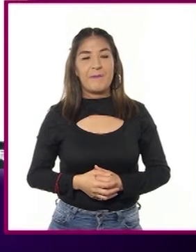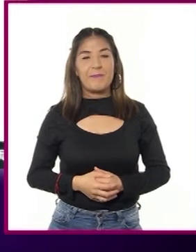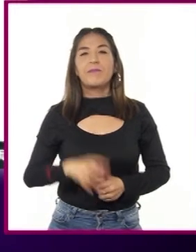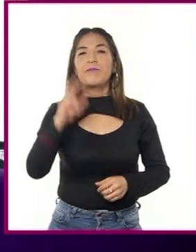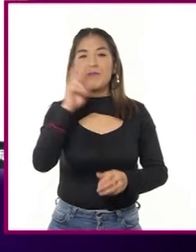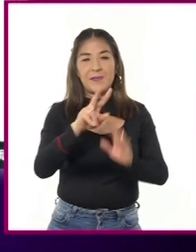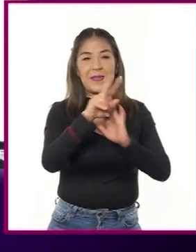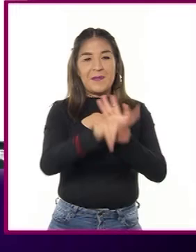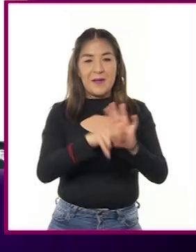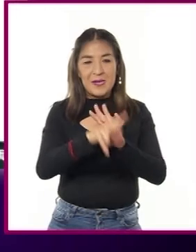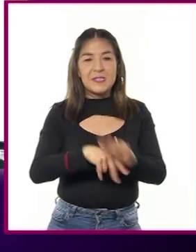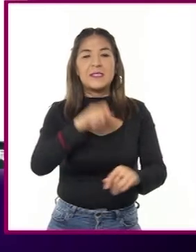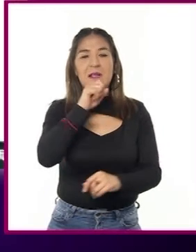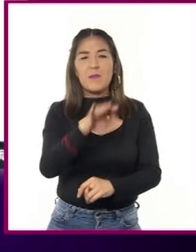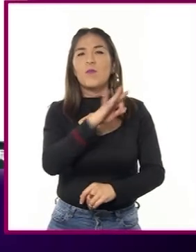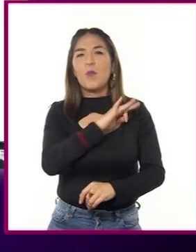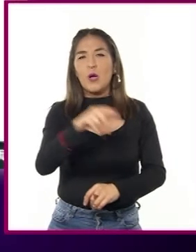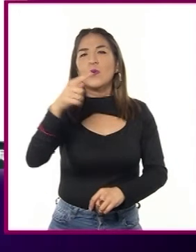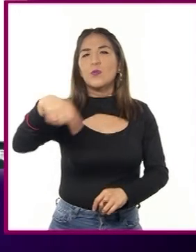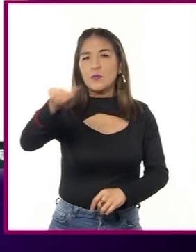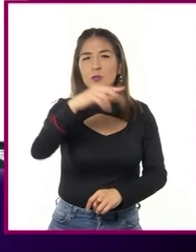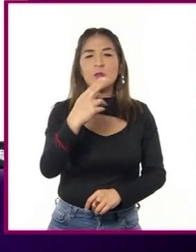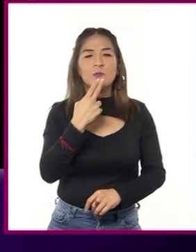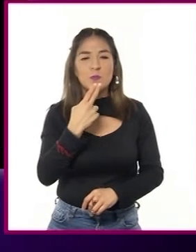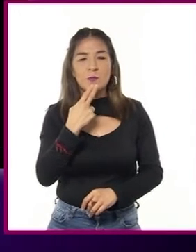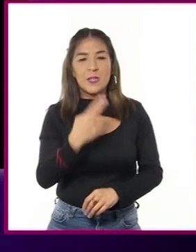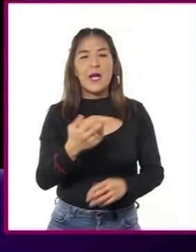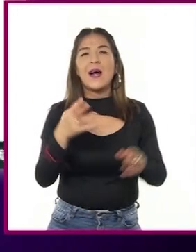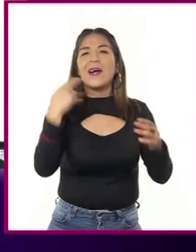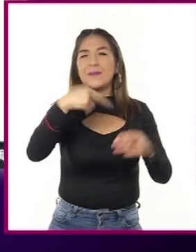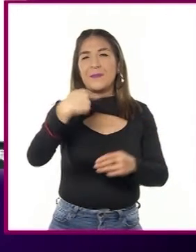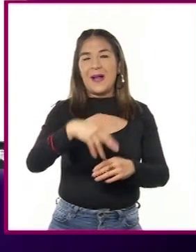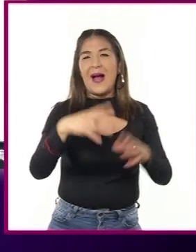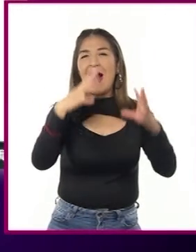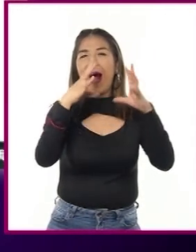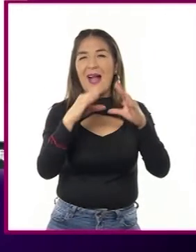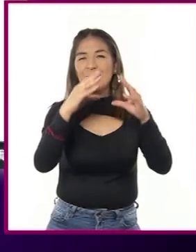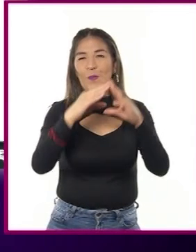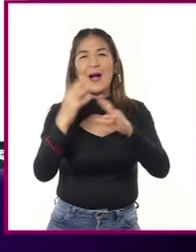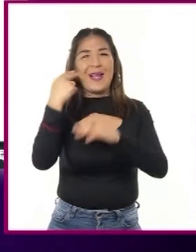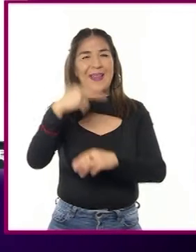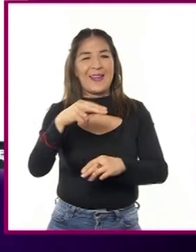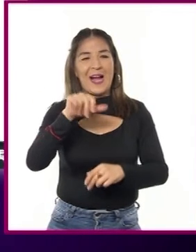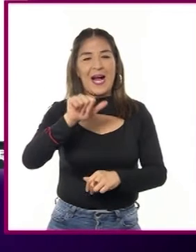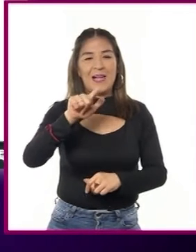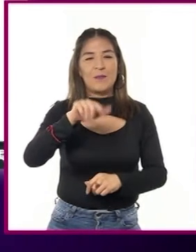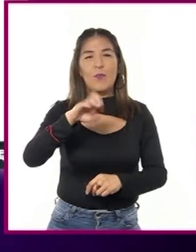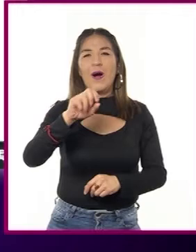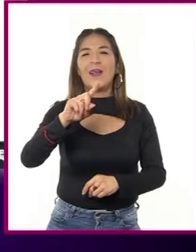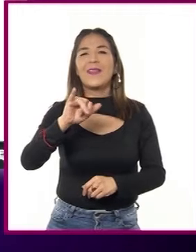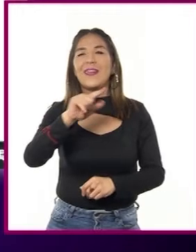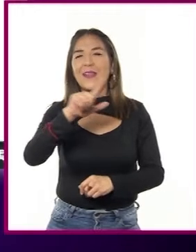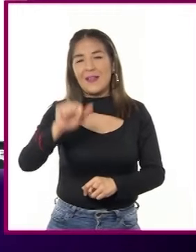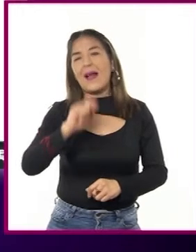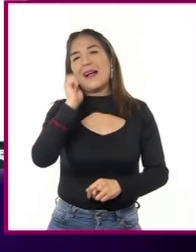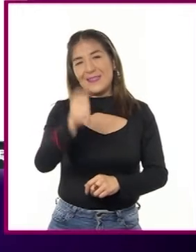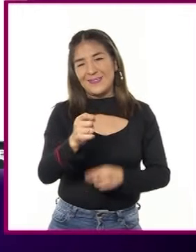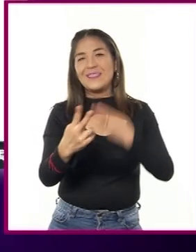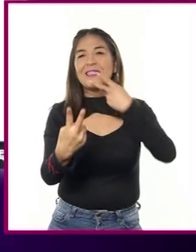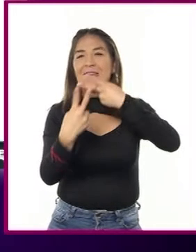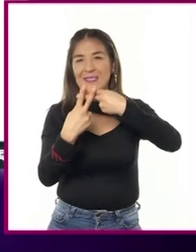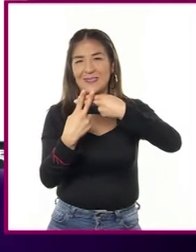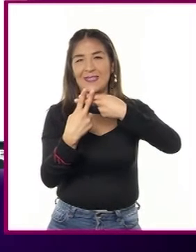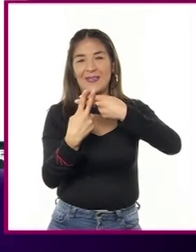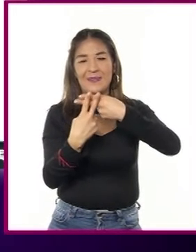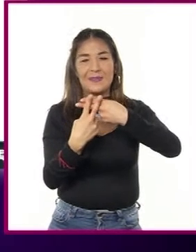También es posible que nosotros utilicemos la almohadilla o conocido también como hashtag. Con los